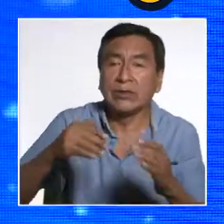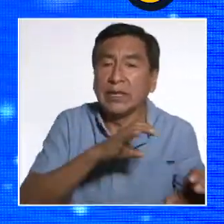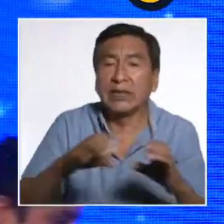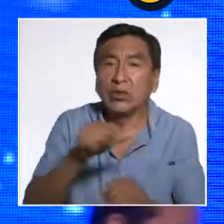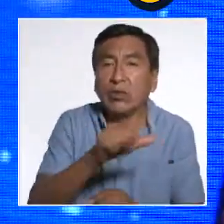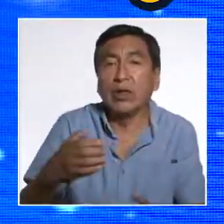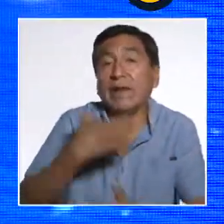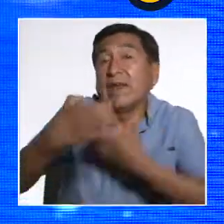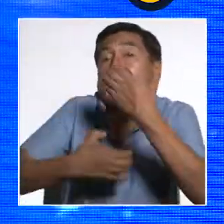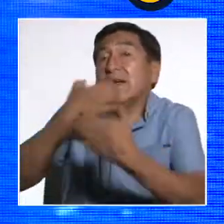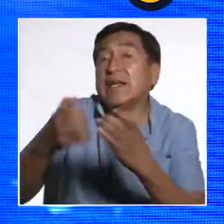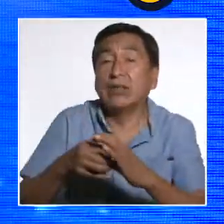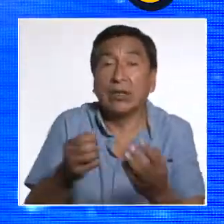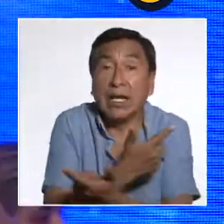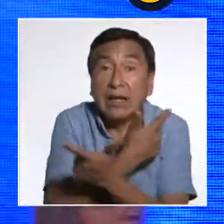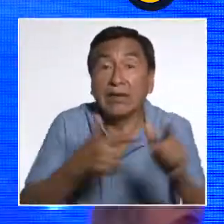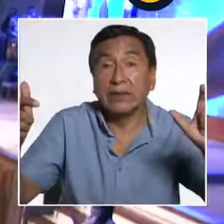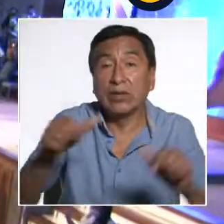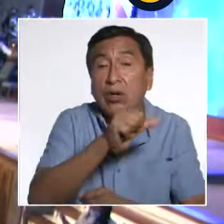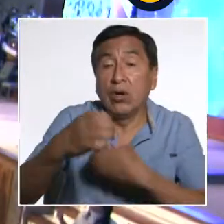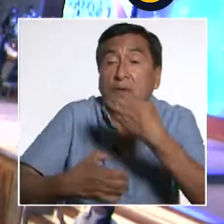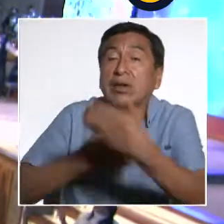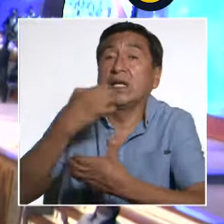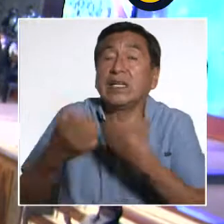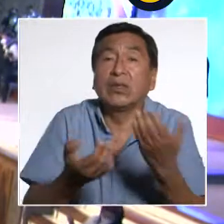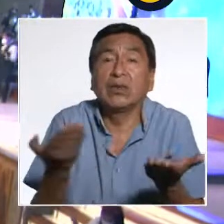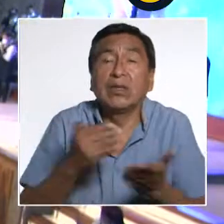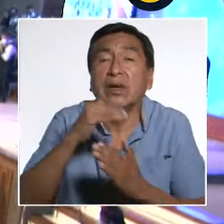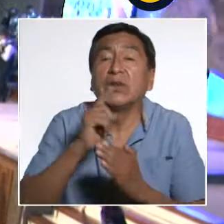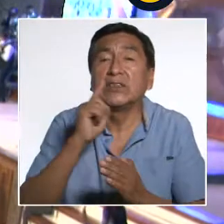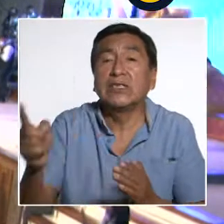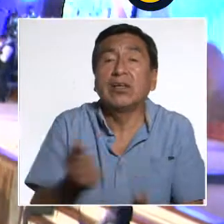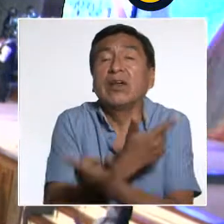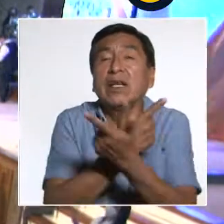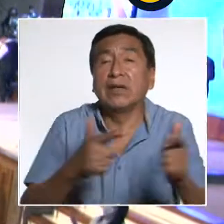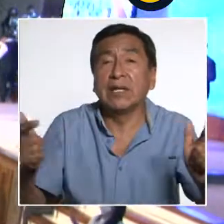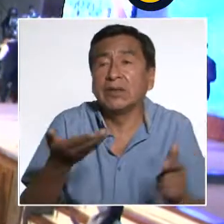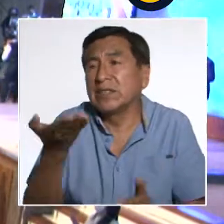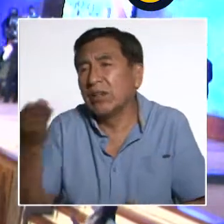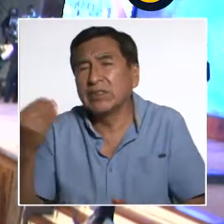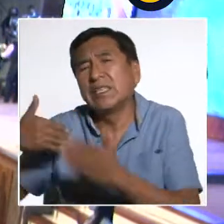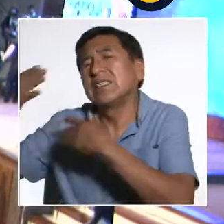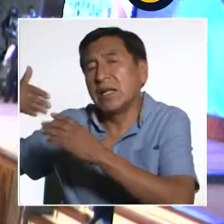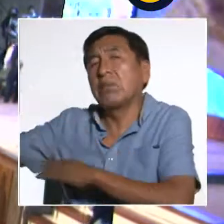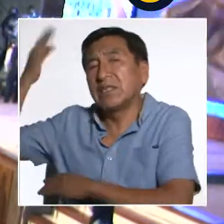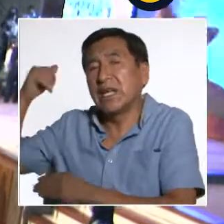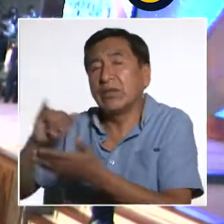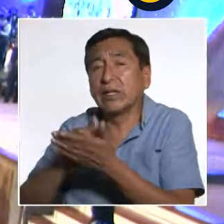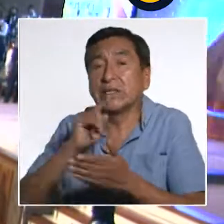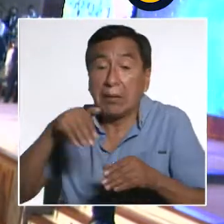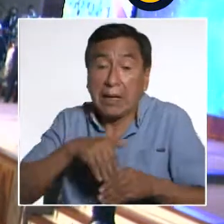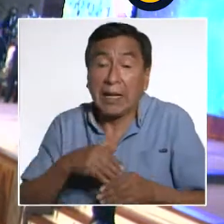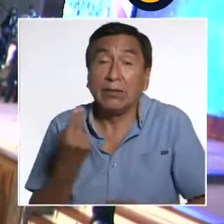de liberación, un grito donde hemos sido liberados de cosas del pasado que estaban en